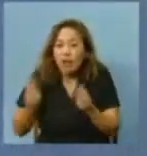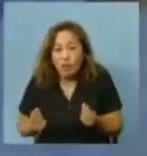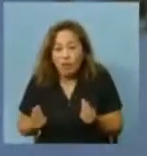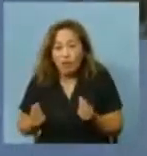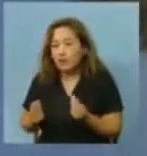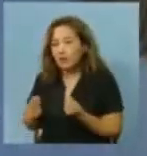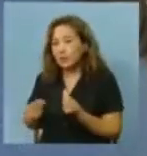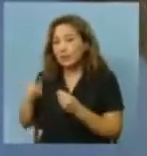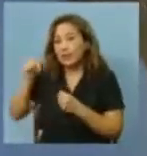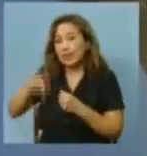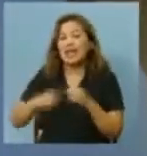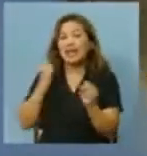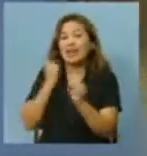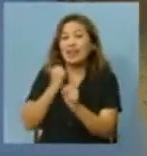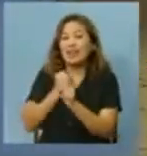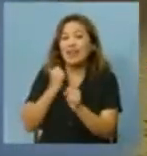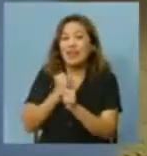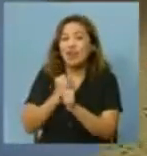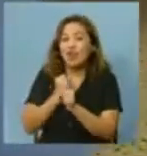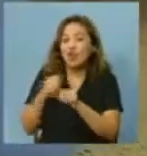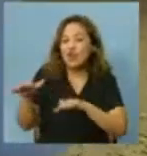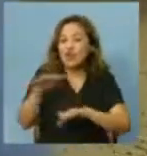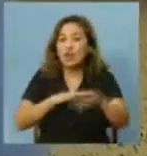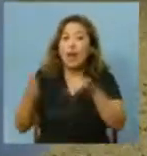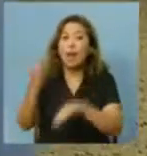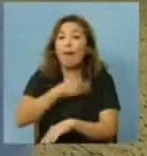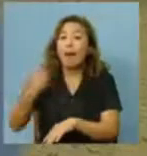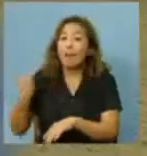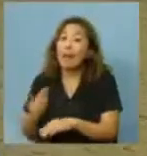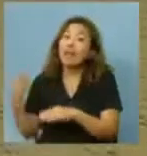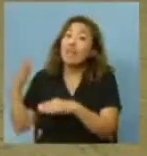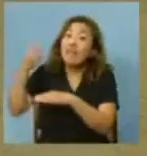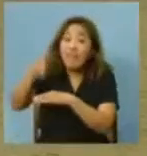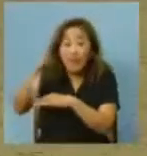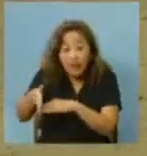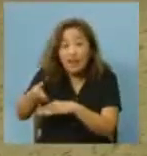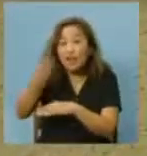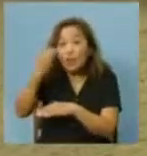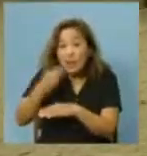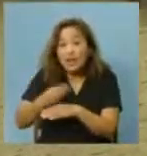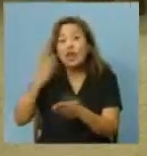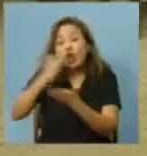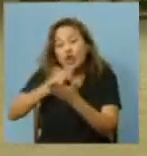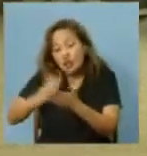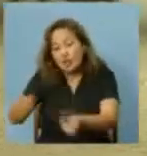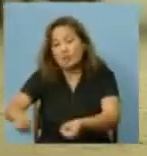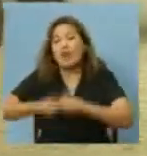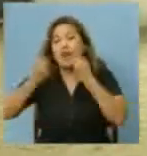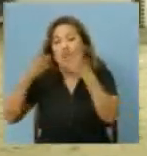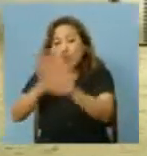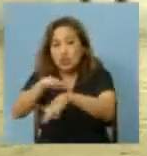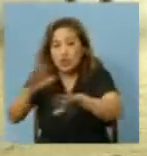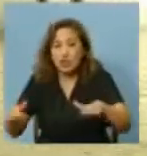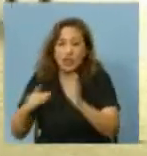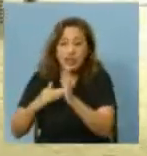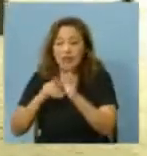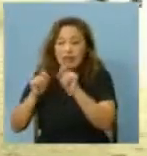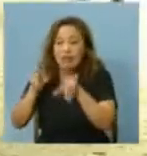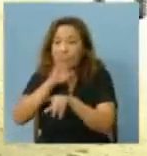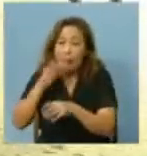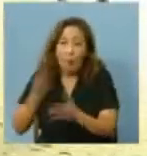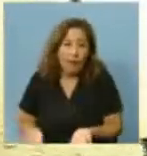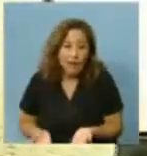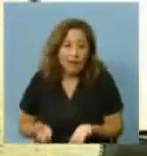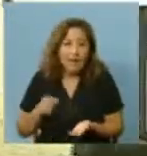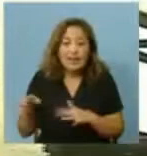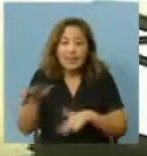Acá el funcionamiento se trata de que las madres que vienen al comedor cocinen para el comedor. Es decir, todo depende de ellas,